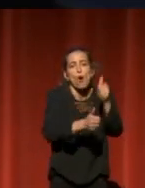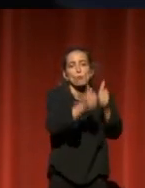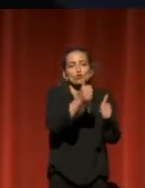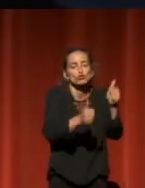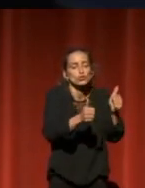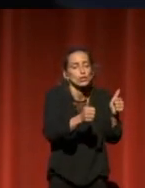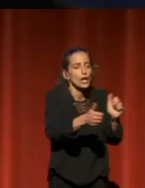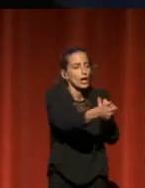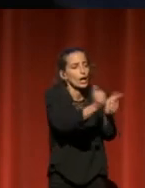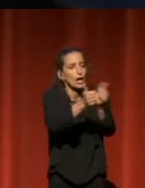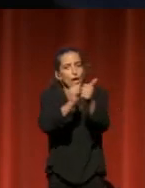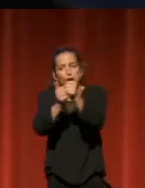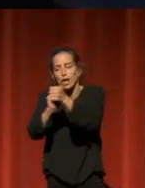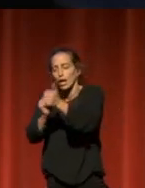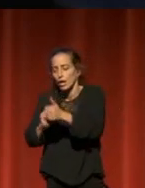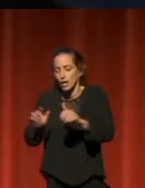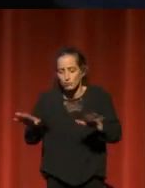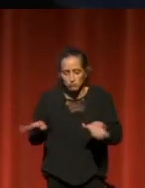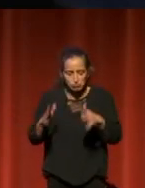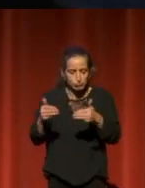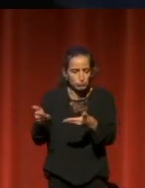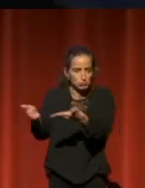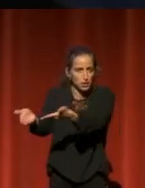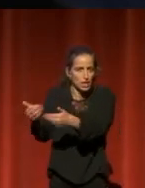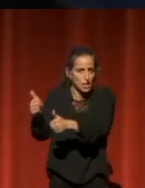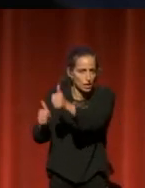a pensar a qué